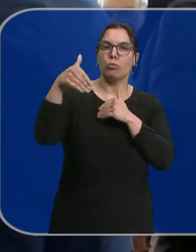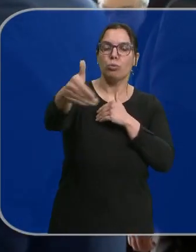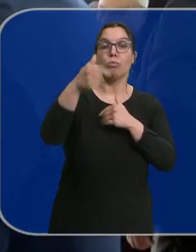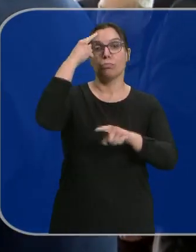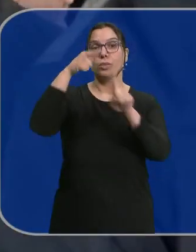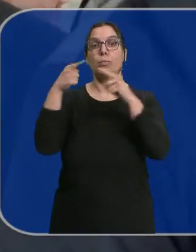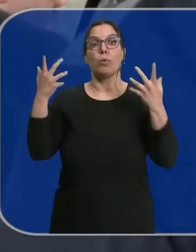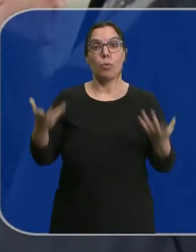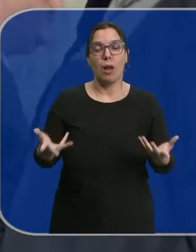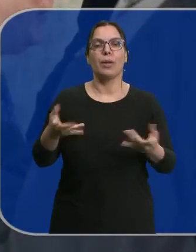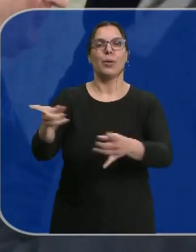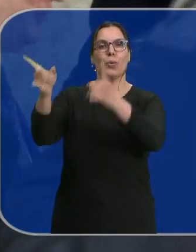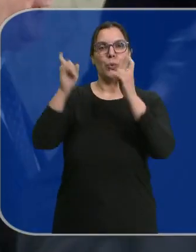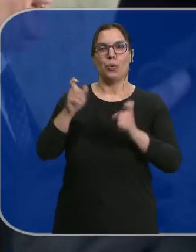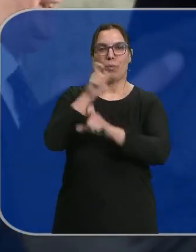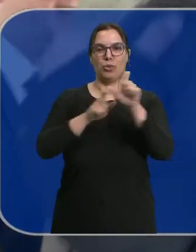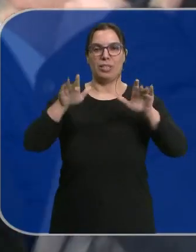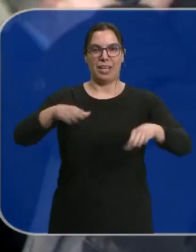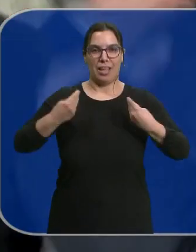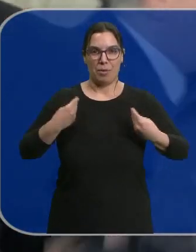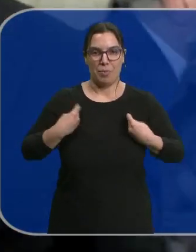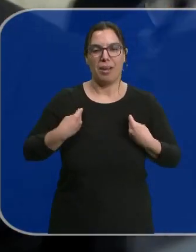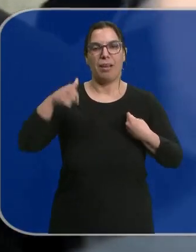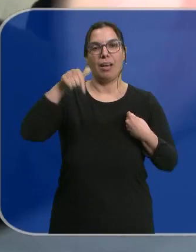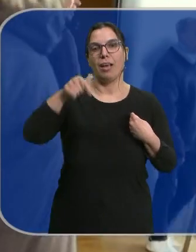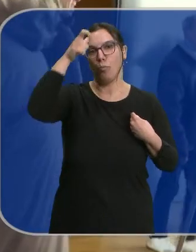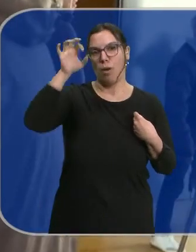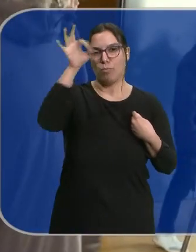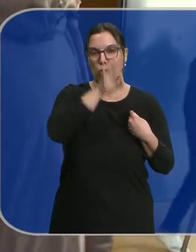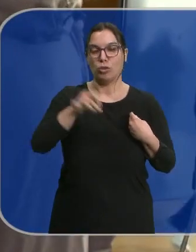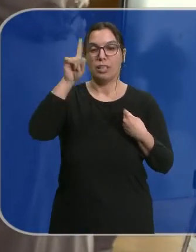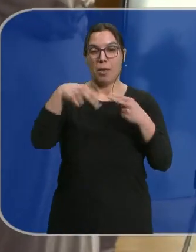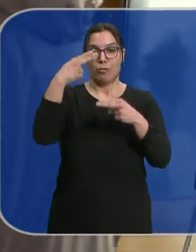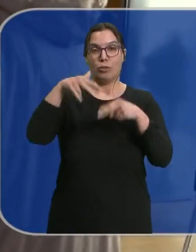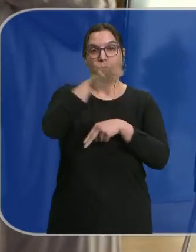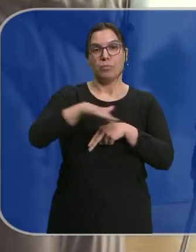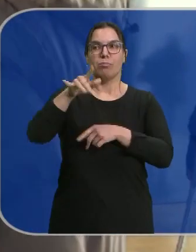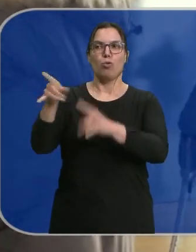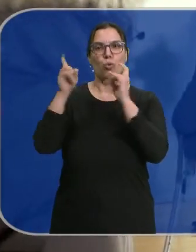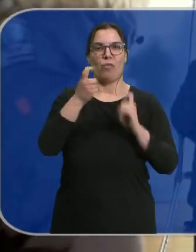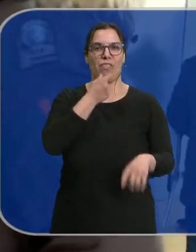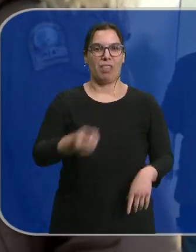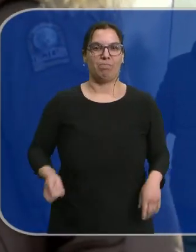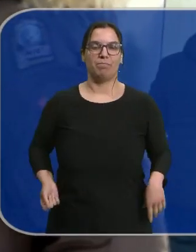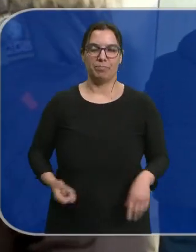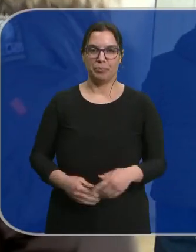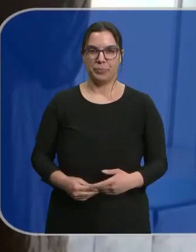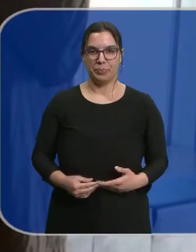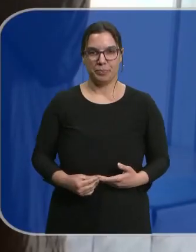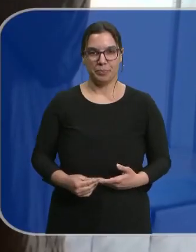con el objetivo de atraer población, de fijar población y de hacer de La Raya una zona atractiva.